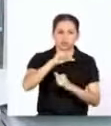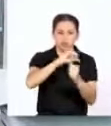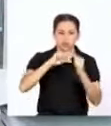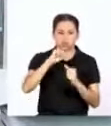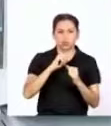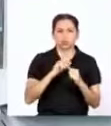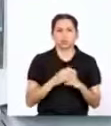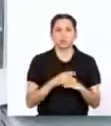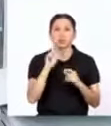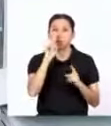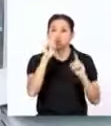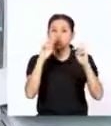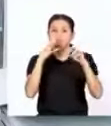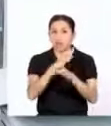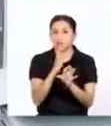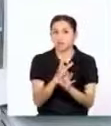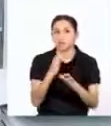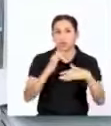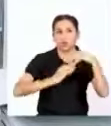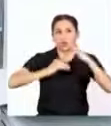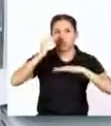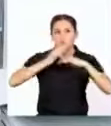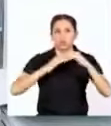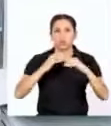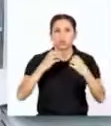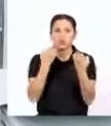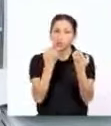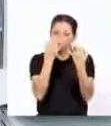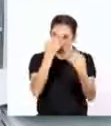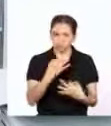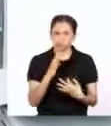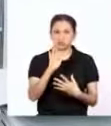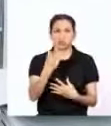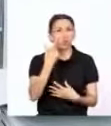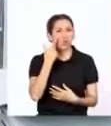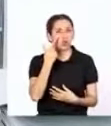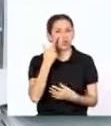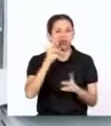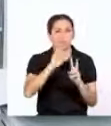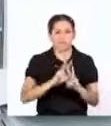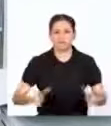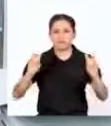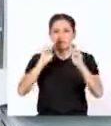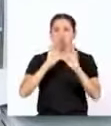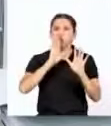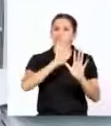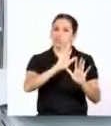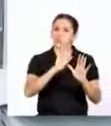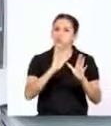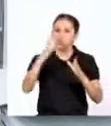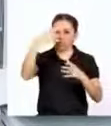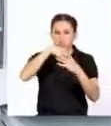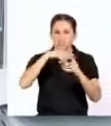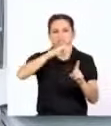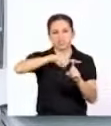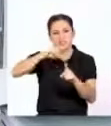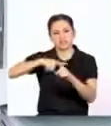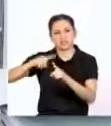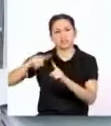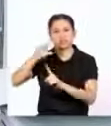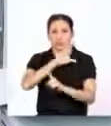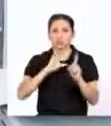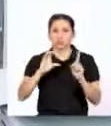convivencia democrática. Una forma de abordarla es construyendo argumentos que reconozcan y valoren las diferencias que existen en